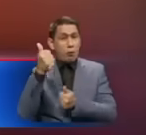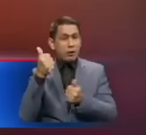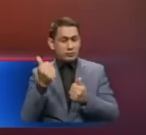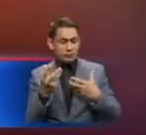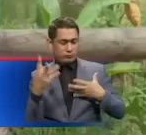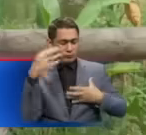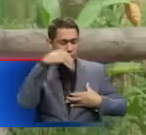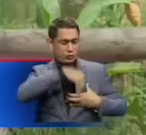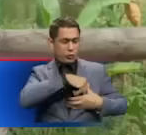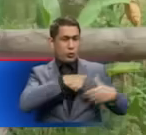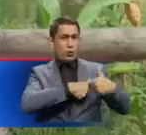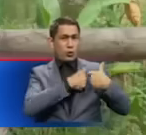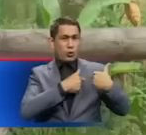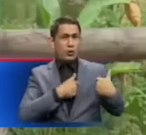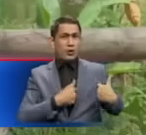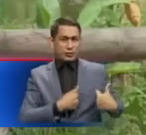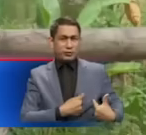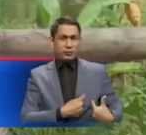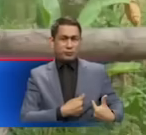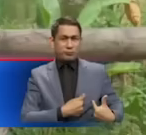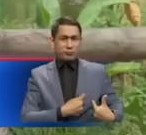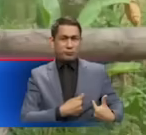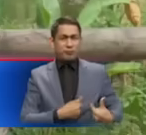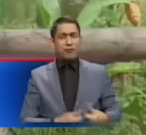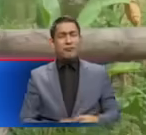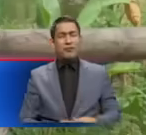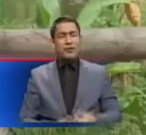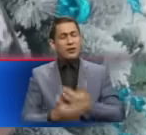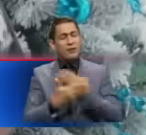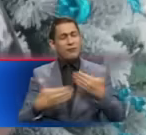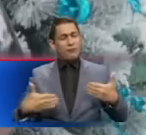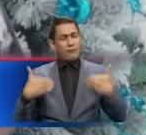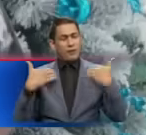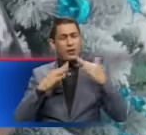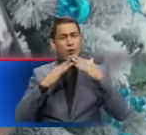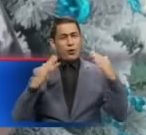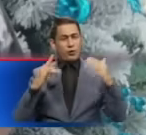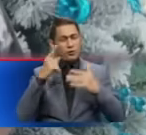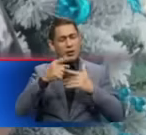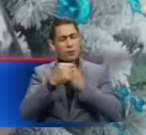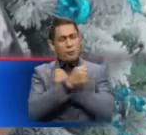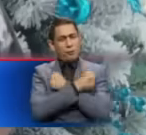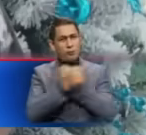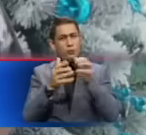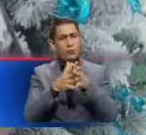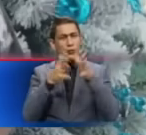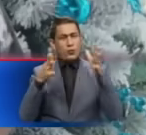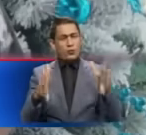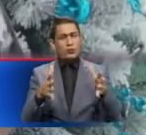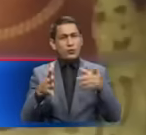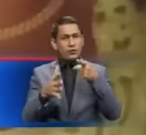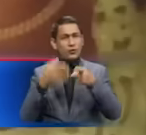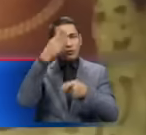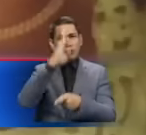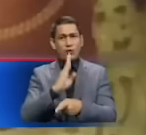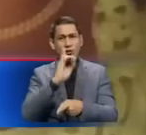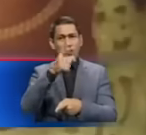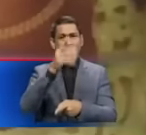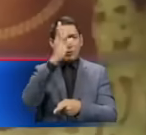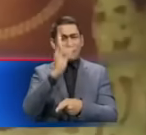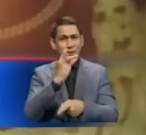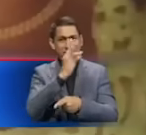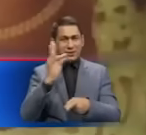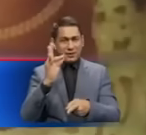corazón, porque de él mana la vida. Feliz cumpleaños, te amamos de todo corazón, que Dios te bendiga